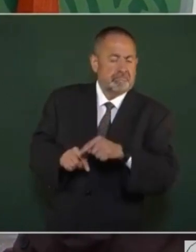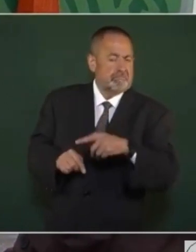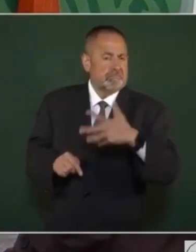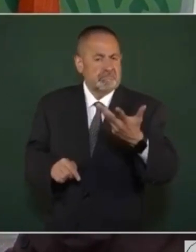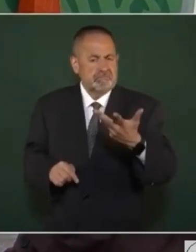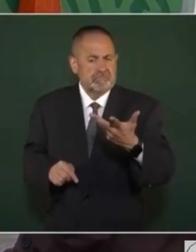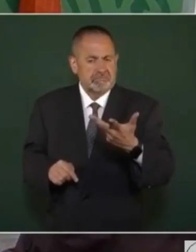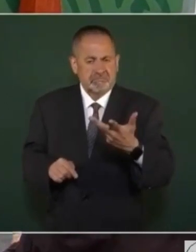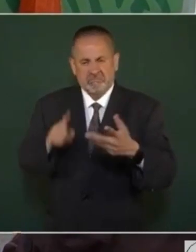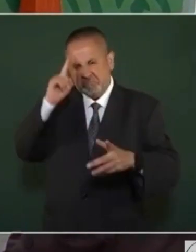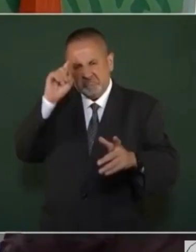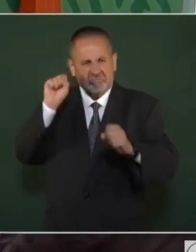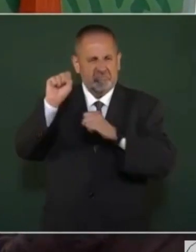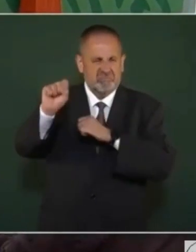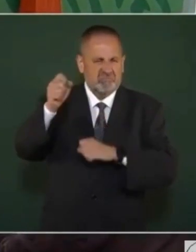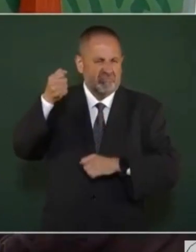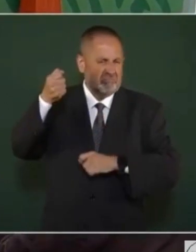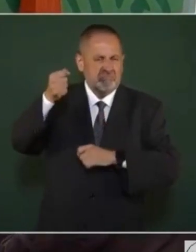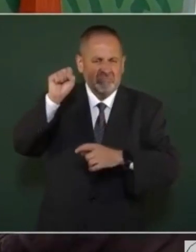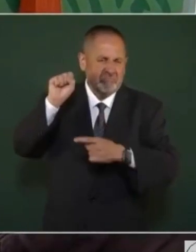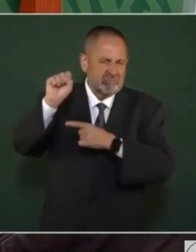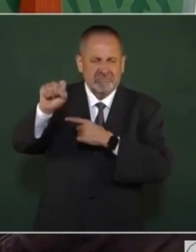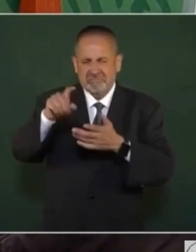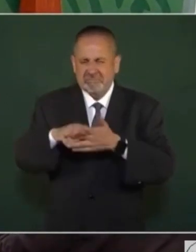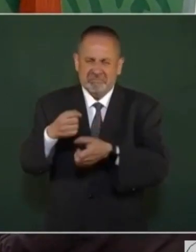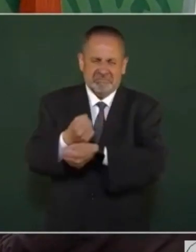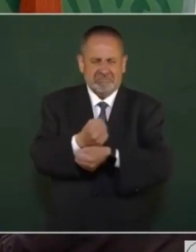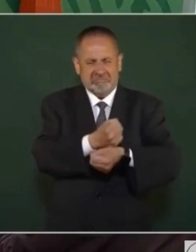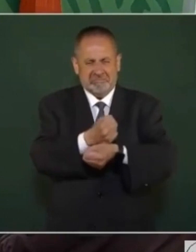tiranía soviética, esclavitud